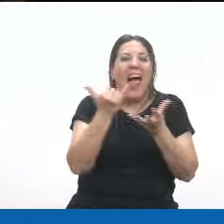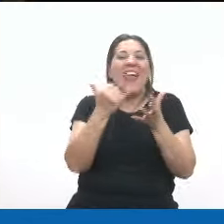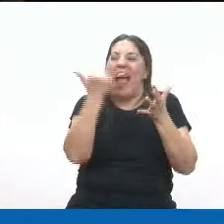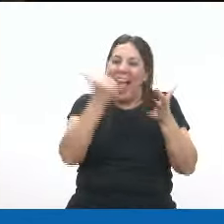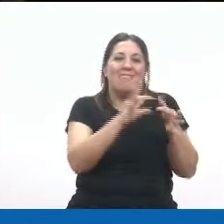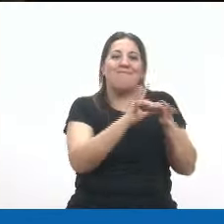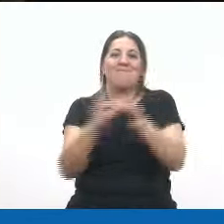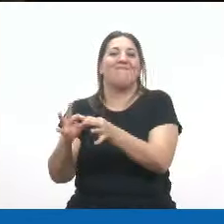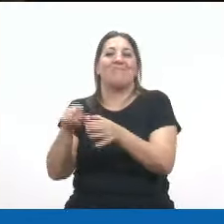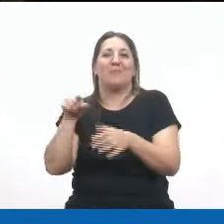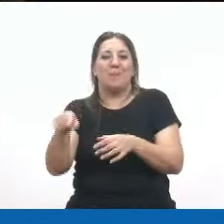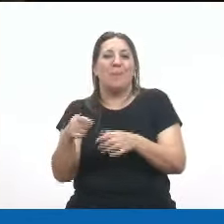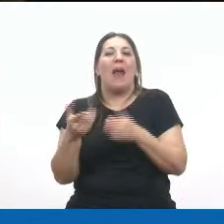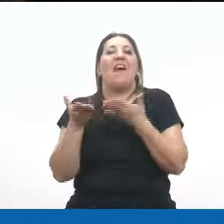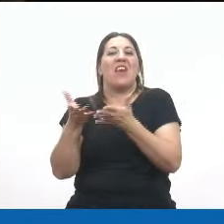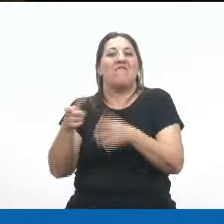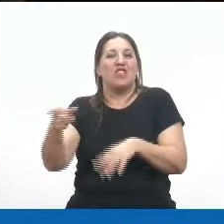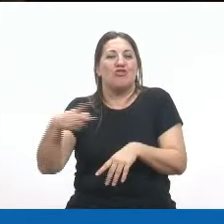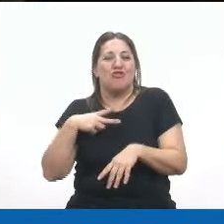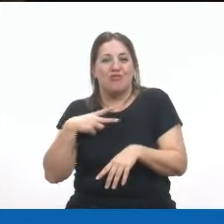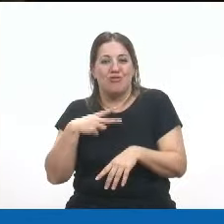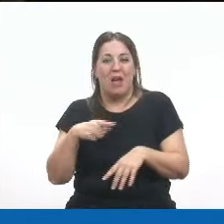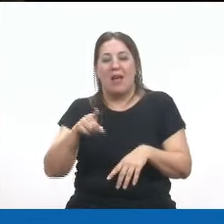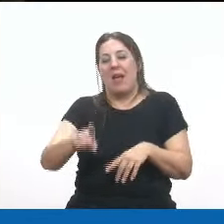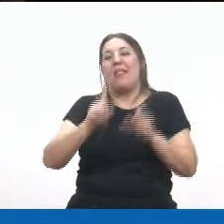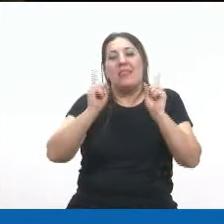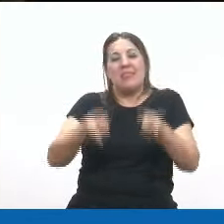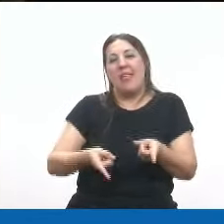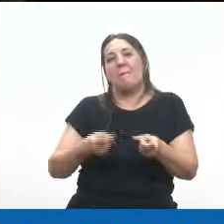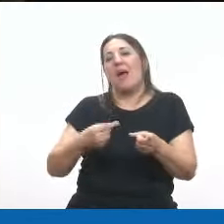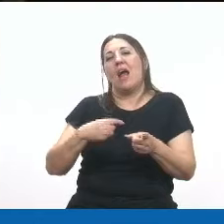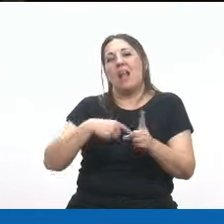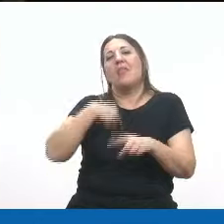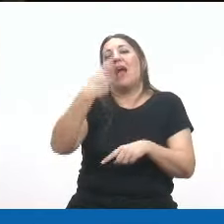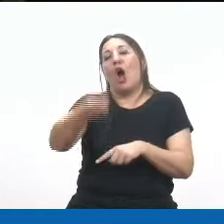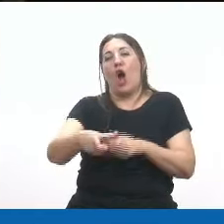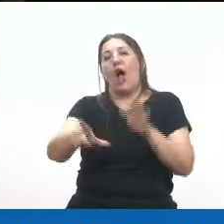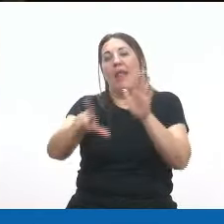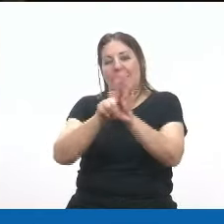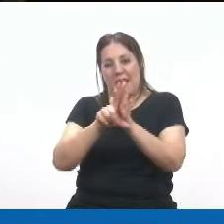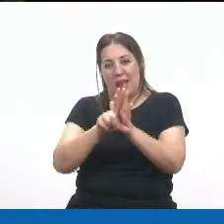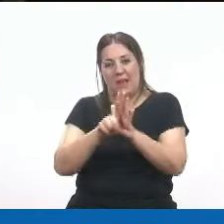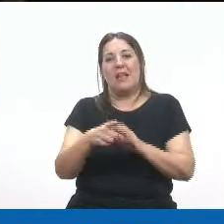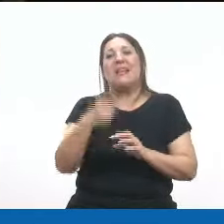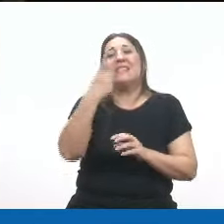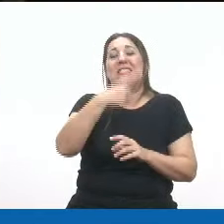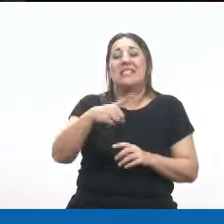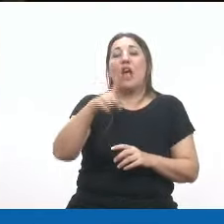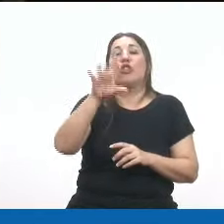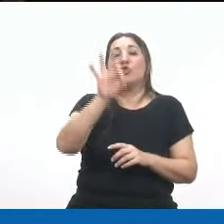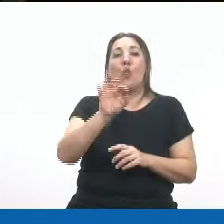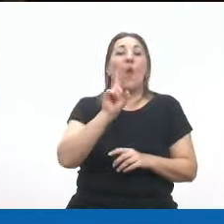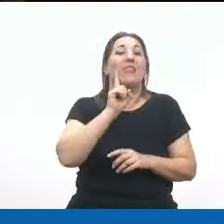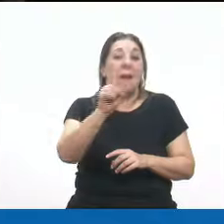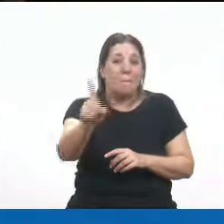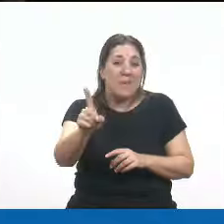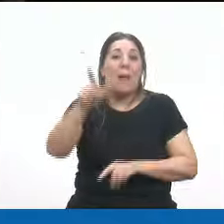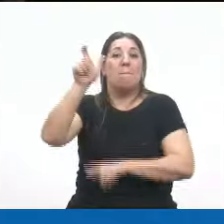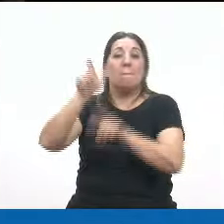historia del h Robin que lo vamos a decir en la en la en la próxima en la próxima ley a los 150,000